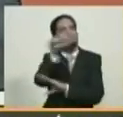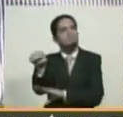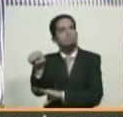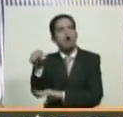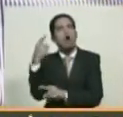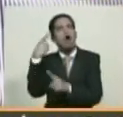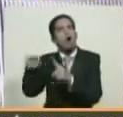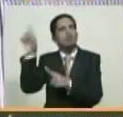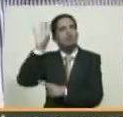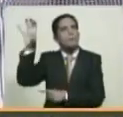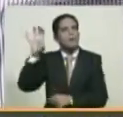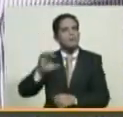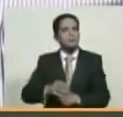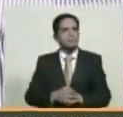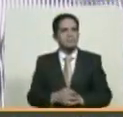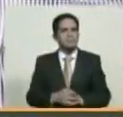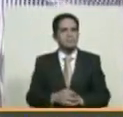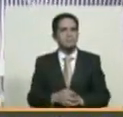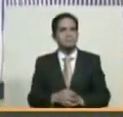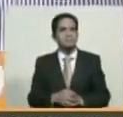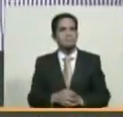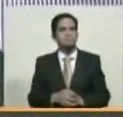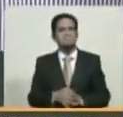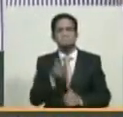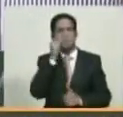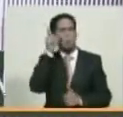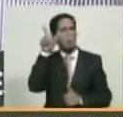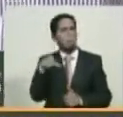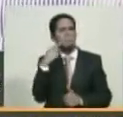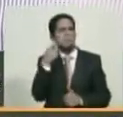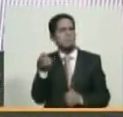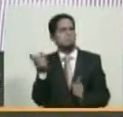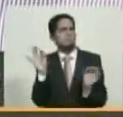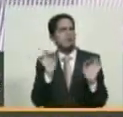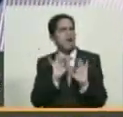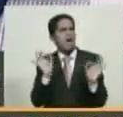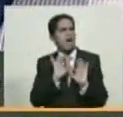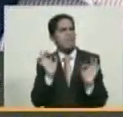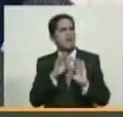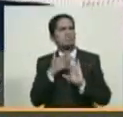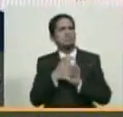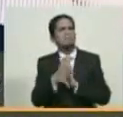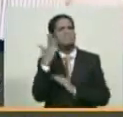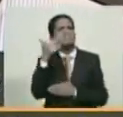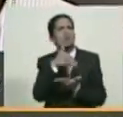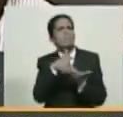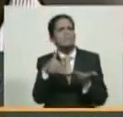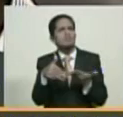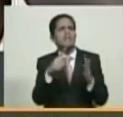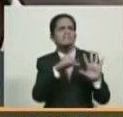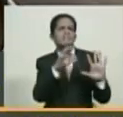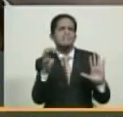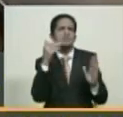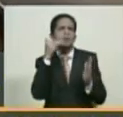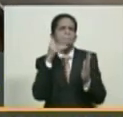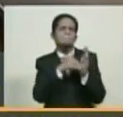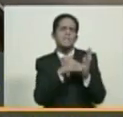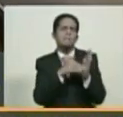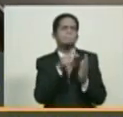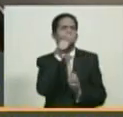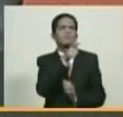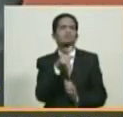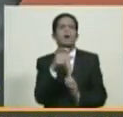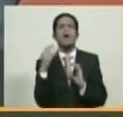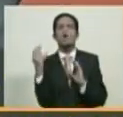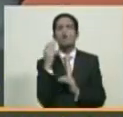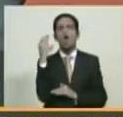Siria. Un señor que no dice absolutamente nada de los 5.600.000 colombianos que están y